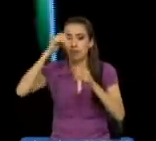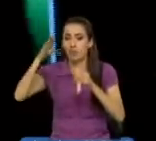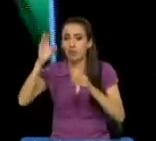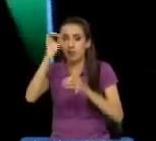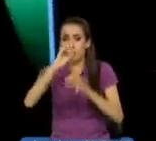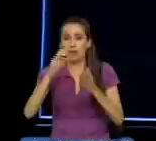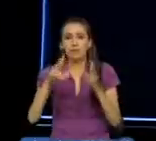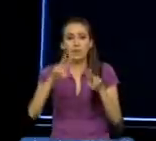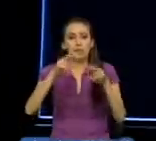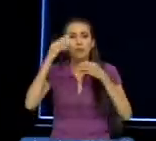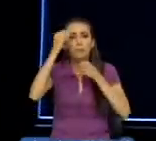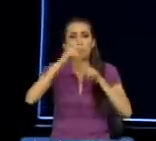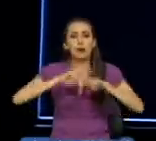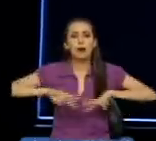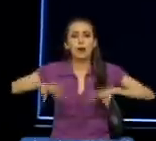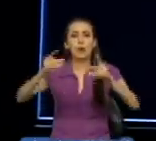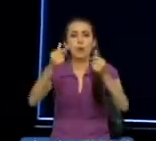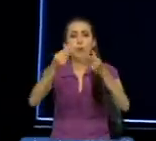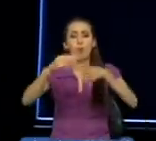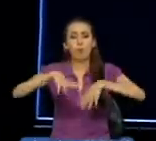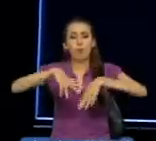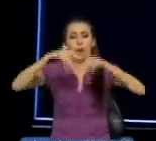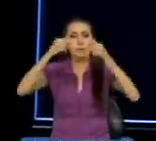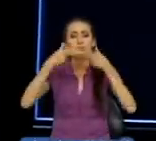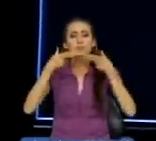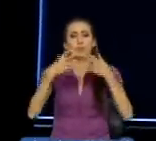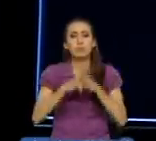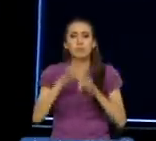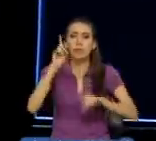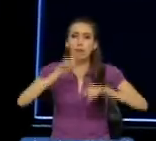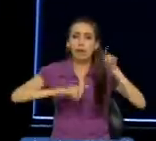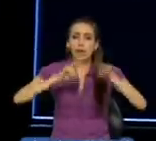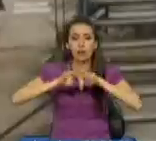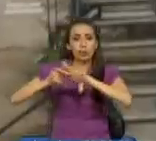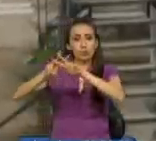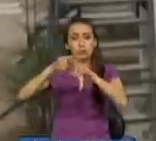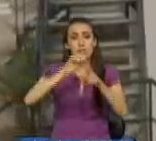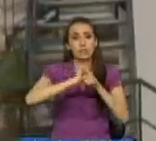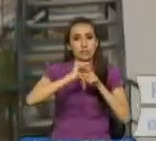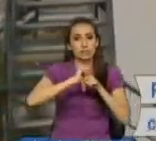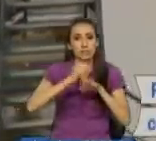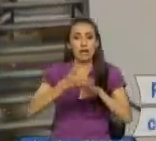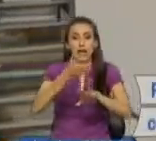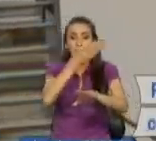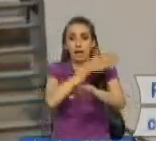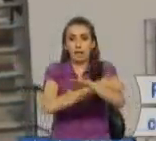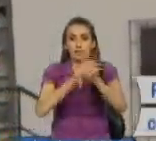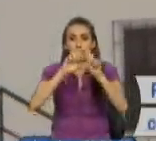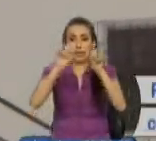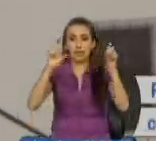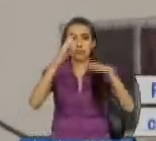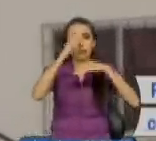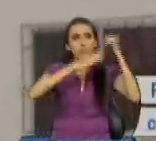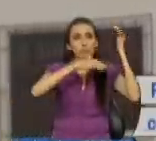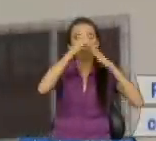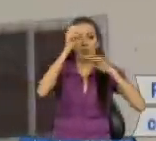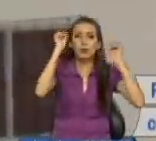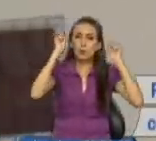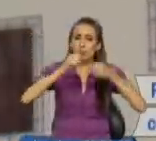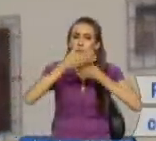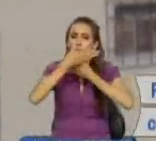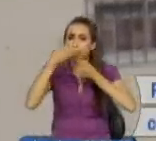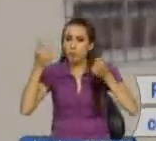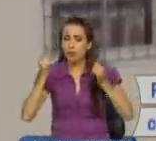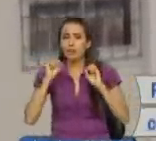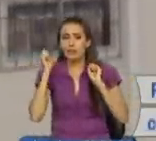sobre el valor de la Tierra y la fijación de tributos Se han generado varias observaciones a su aplicación desde los sectores de la construcción creen que se puede mejorar y con ello